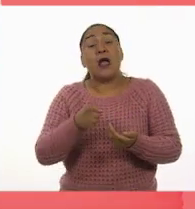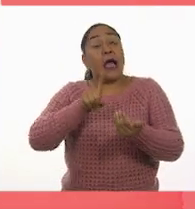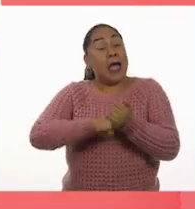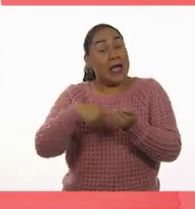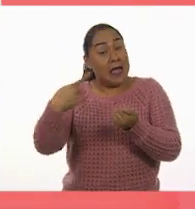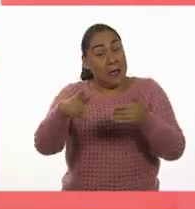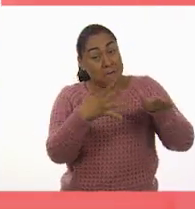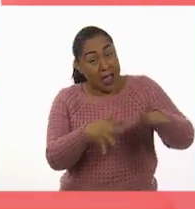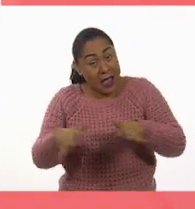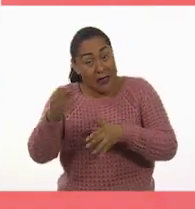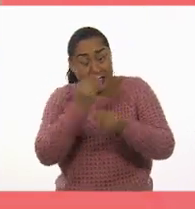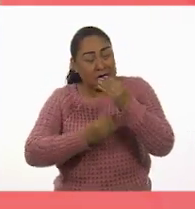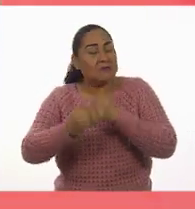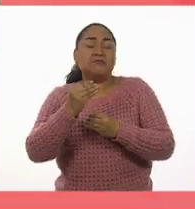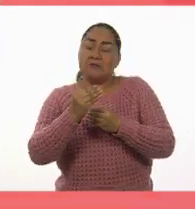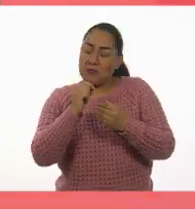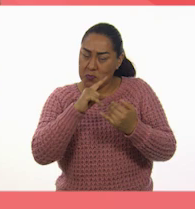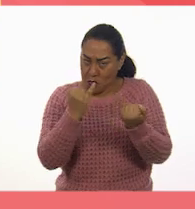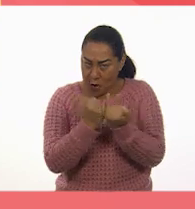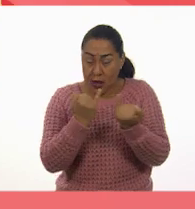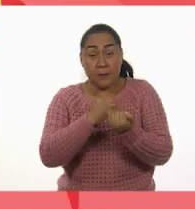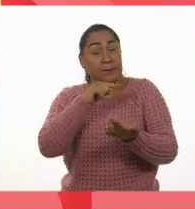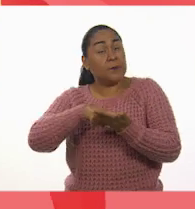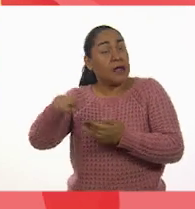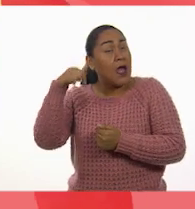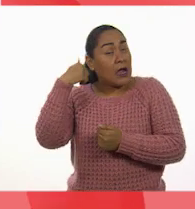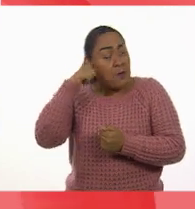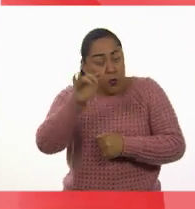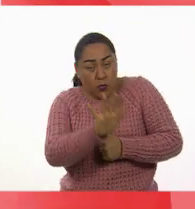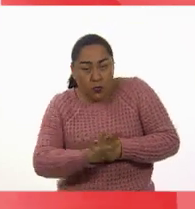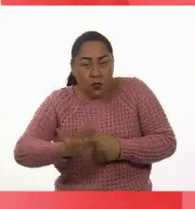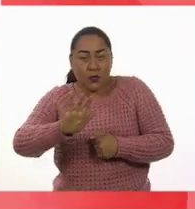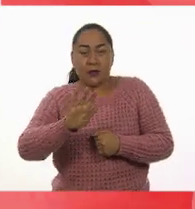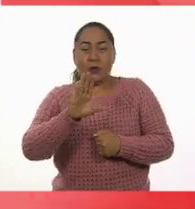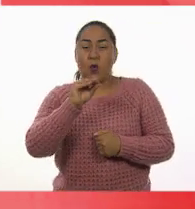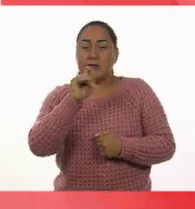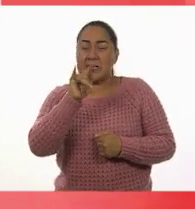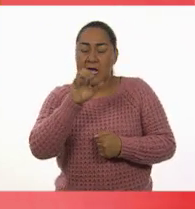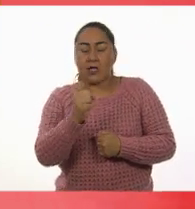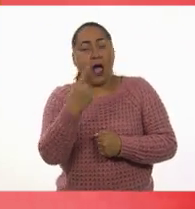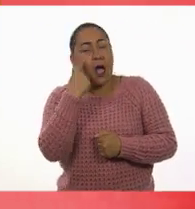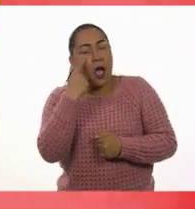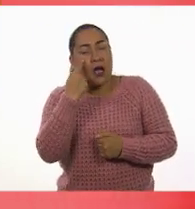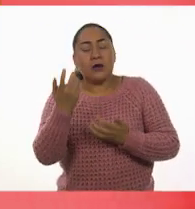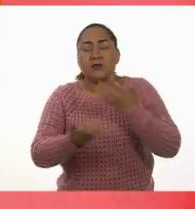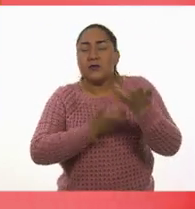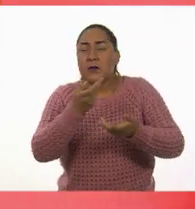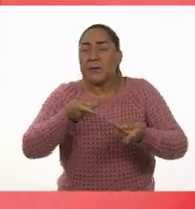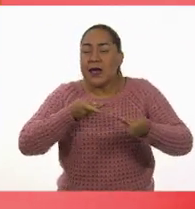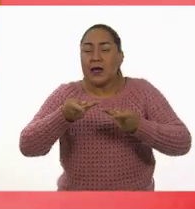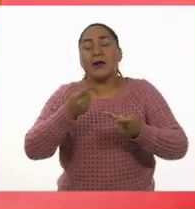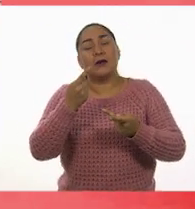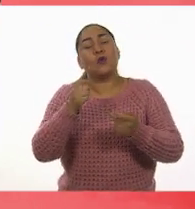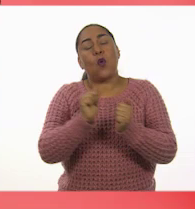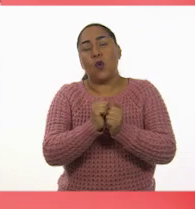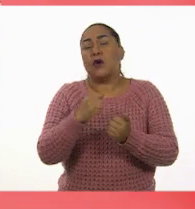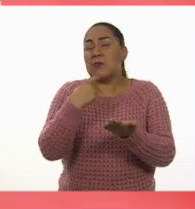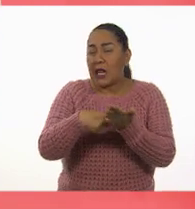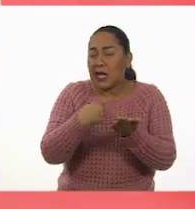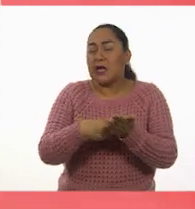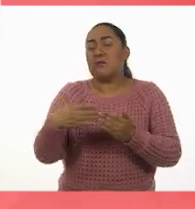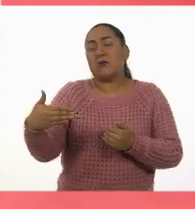son la excepción. En Acapulco y las costas de Guerrero, los platillos comunes son elaborados a base de mariscos y